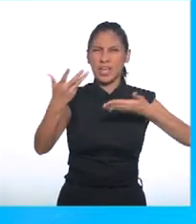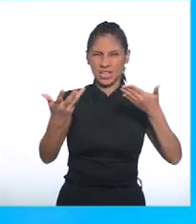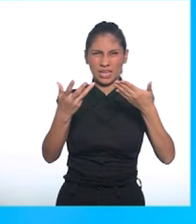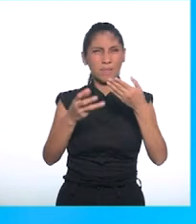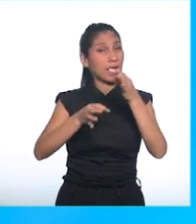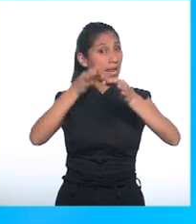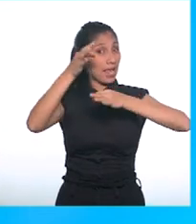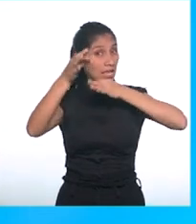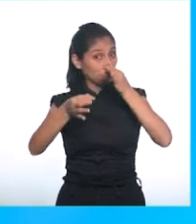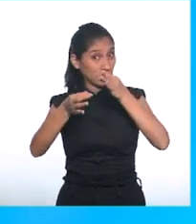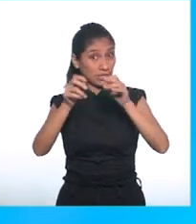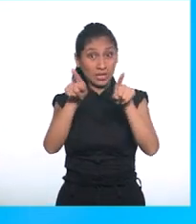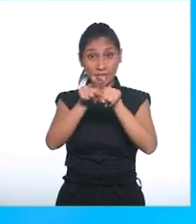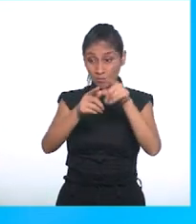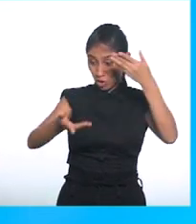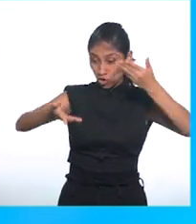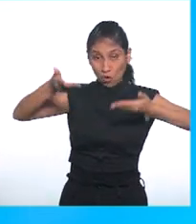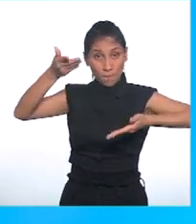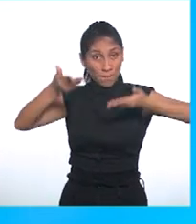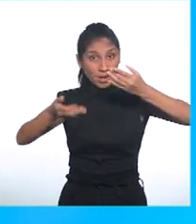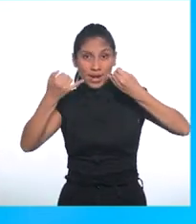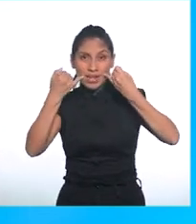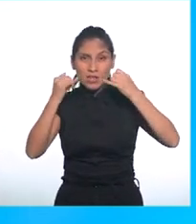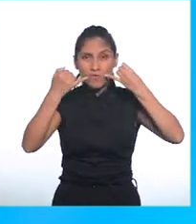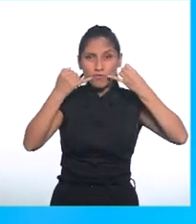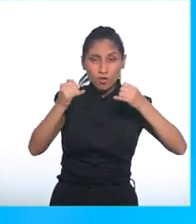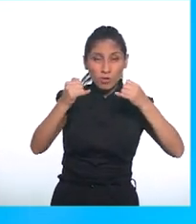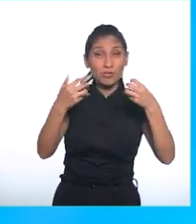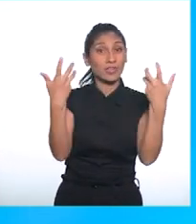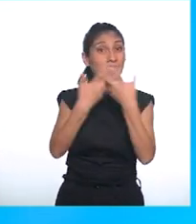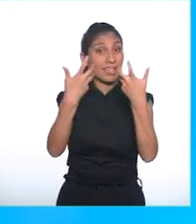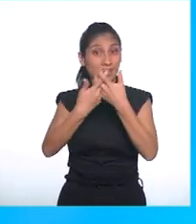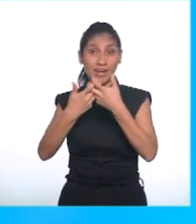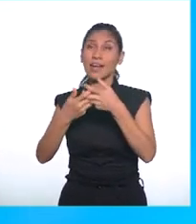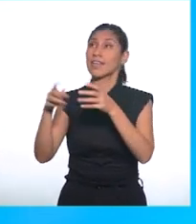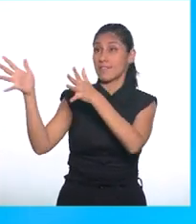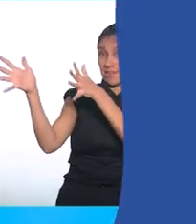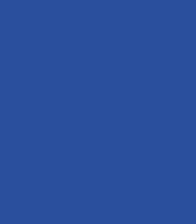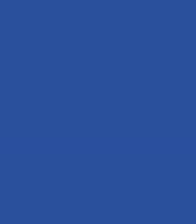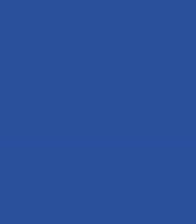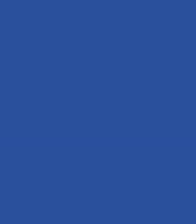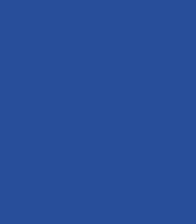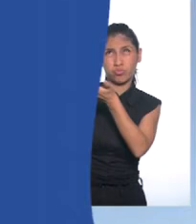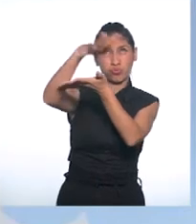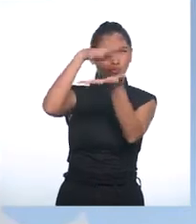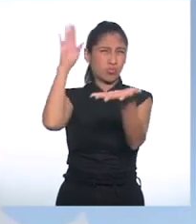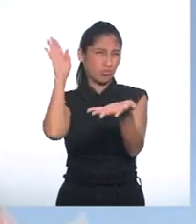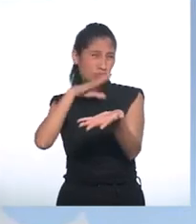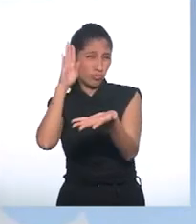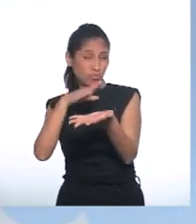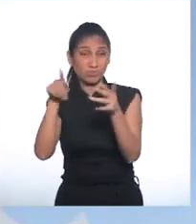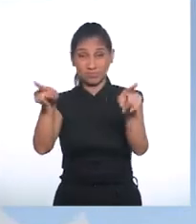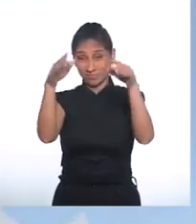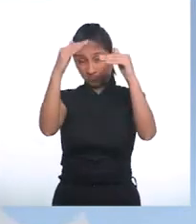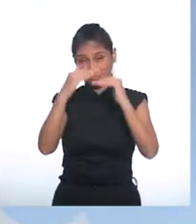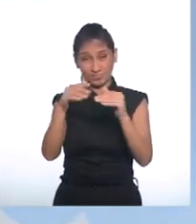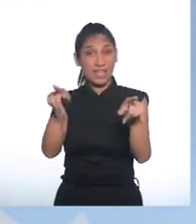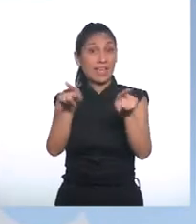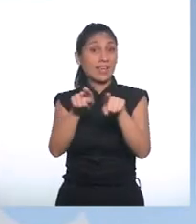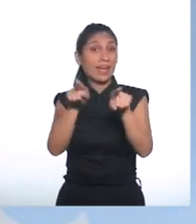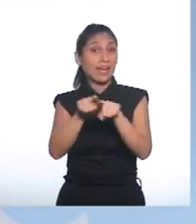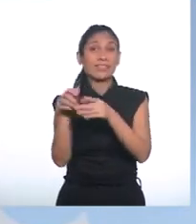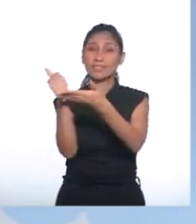y comparar información respecto de la contaminación del aire. Gracias al uso de los